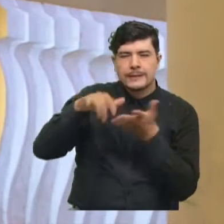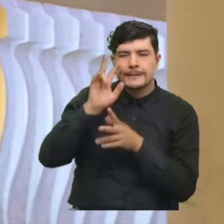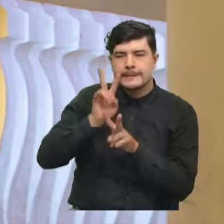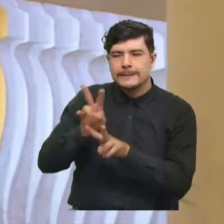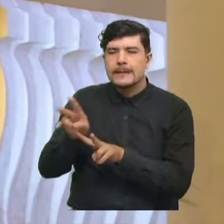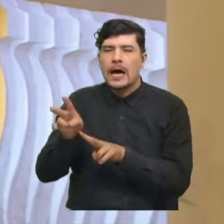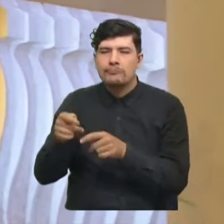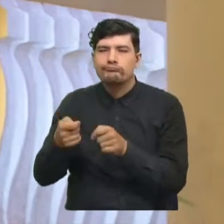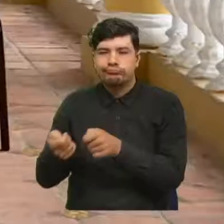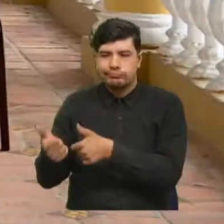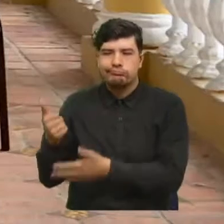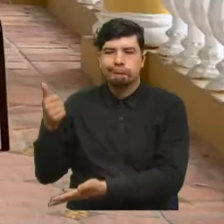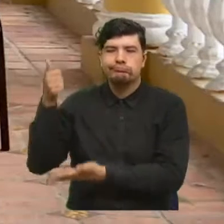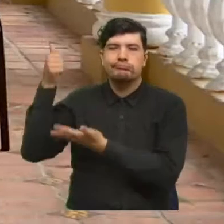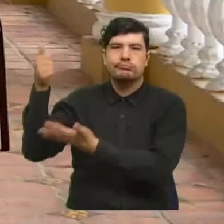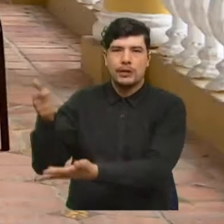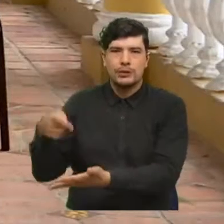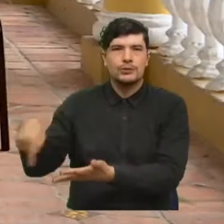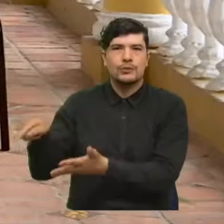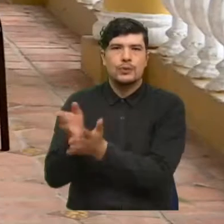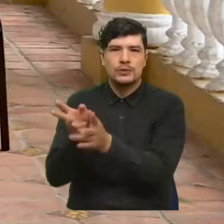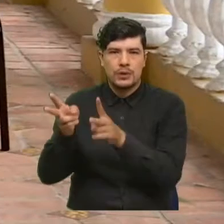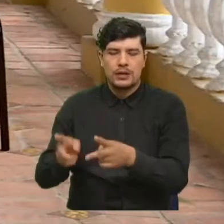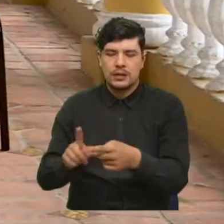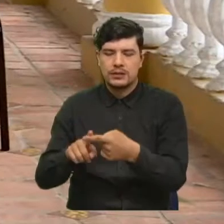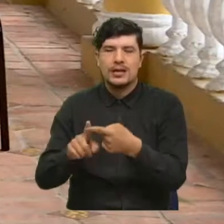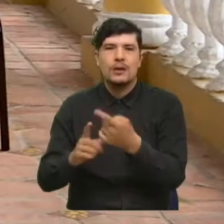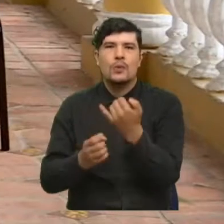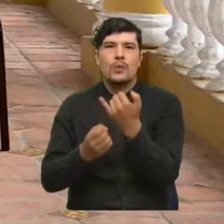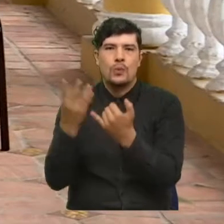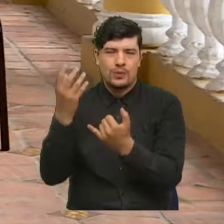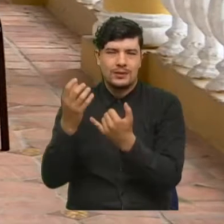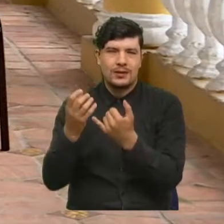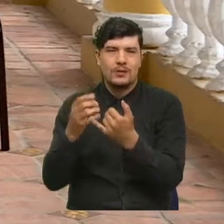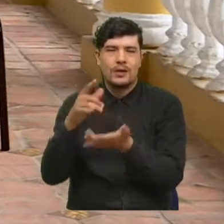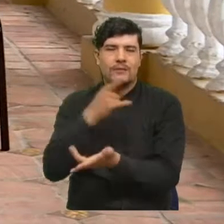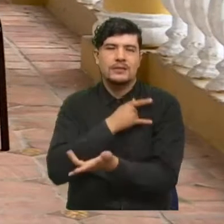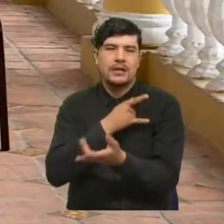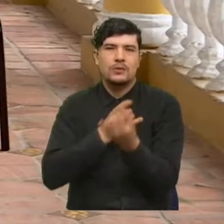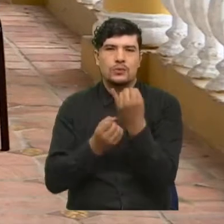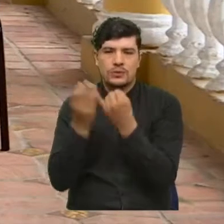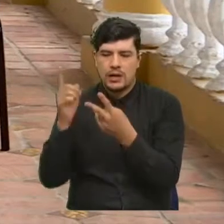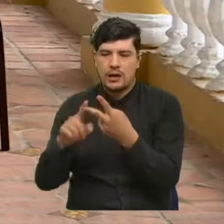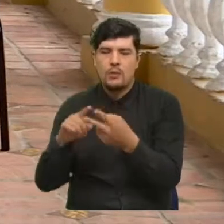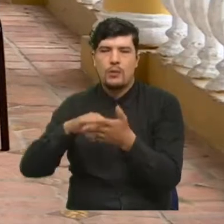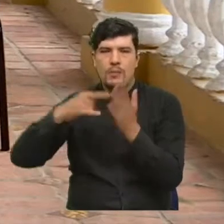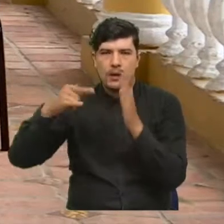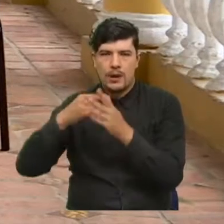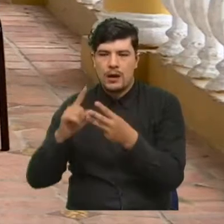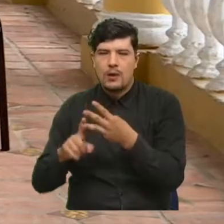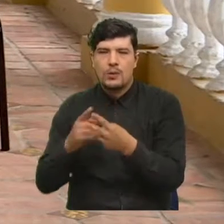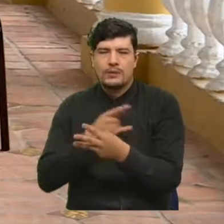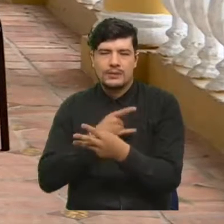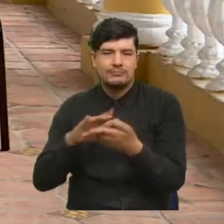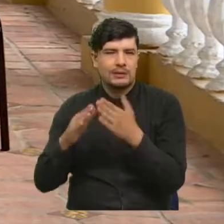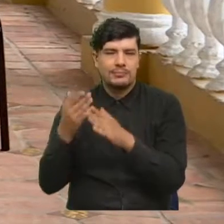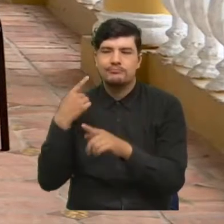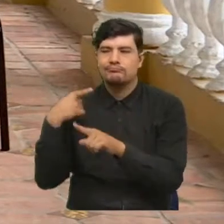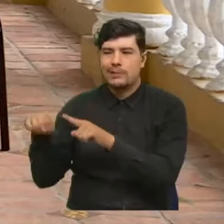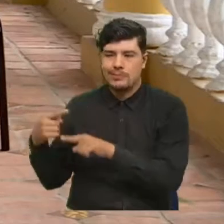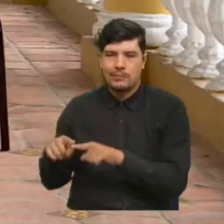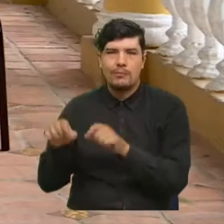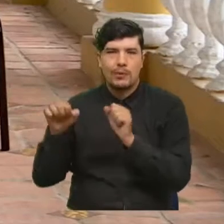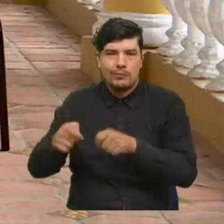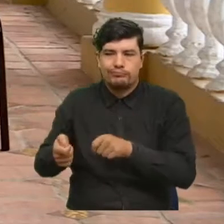nuestros estudiantes de la universidad industrial de unidades tecnológicas y el instituto universitario de la parte este punto dentro de la mesa se puede estudiar prácticamente se puede